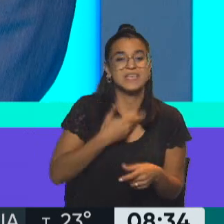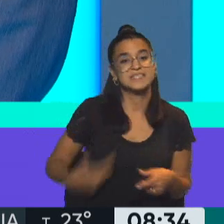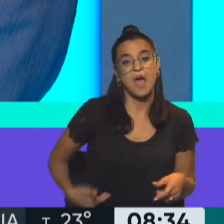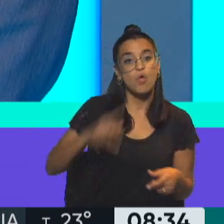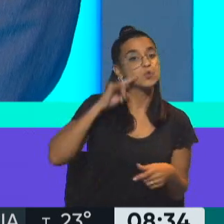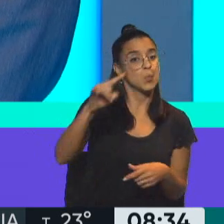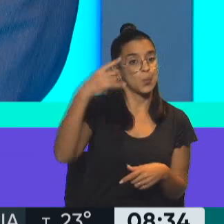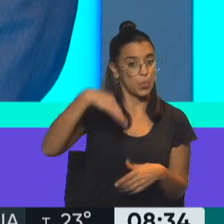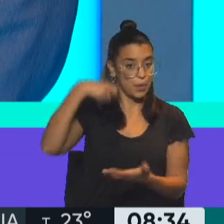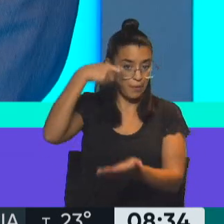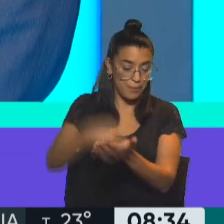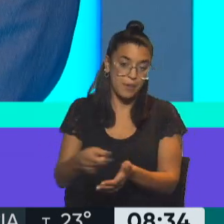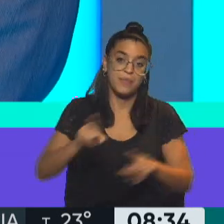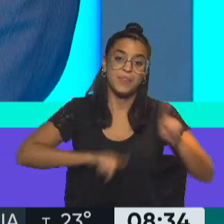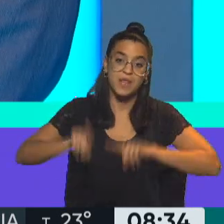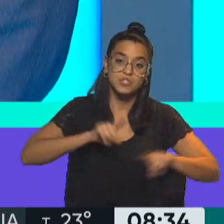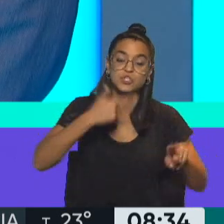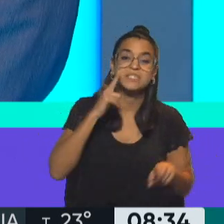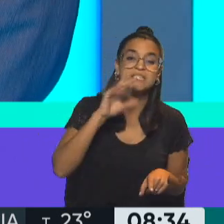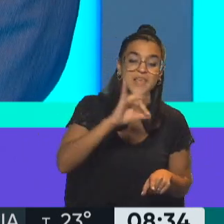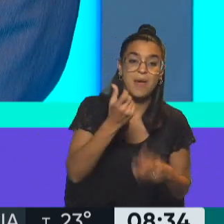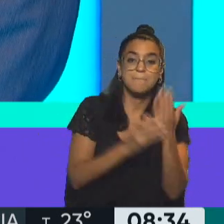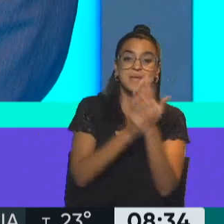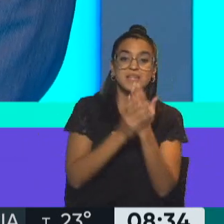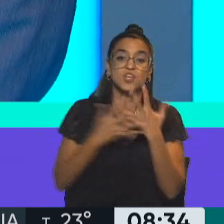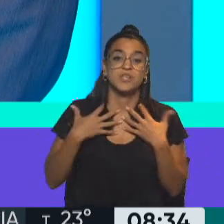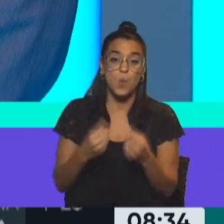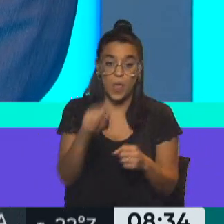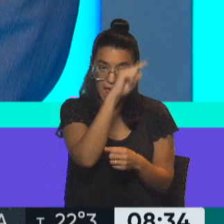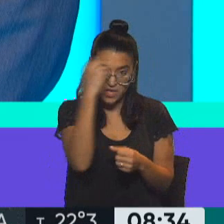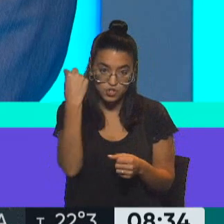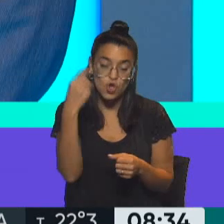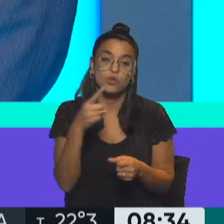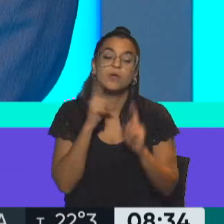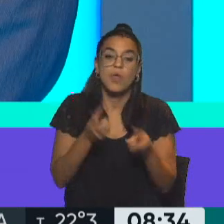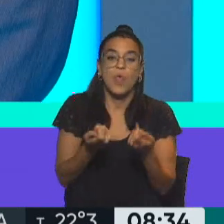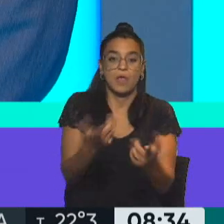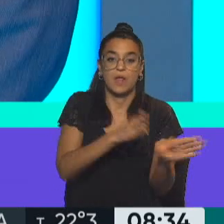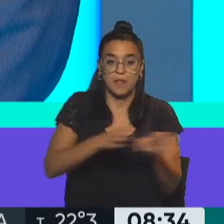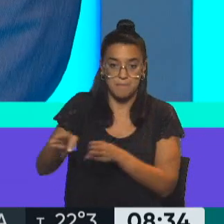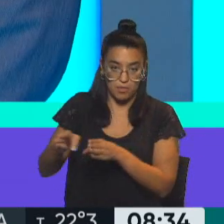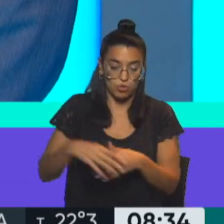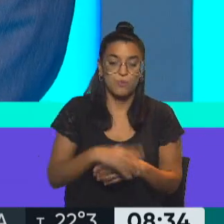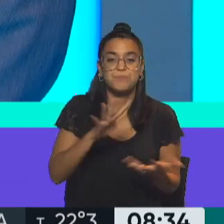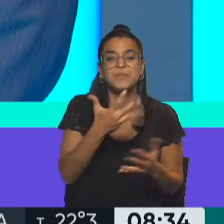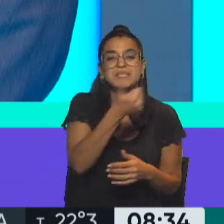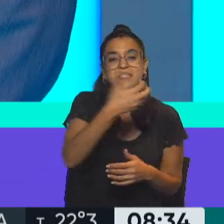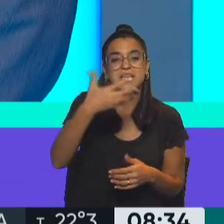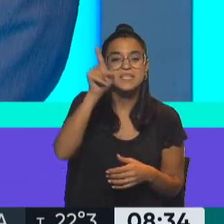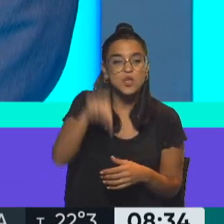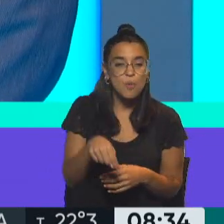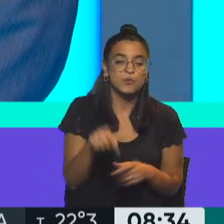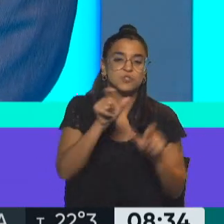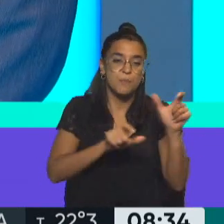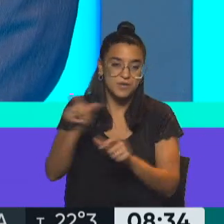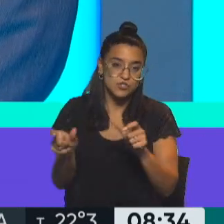a través de la dirección de sida del ministerio de salud de la nación quien provee los tratamientos cerca del 65% de